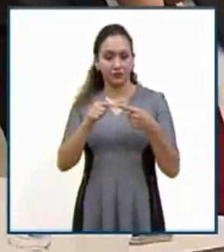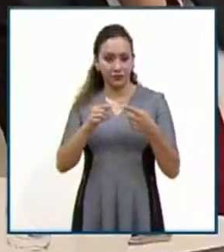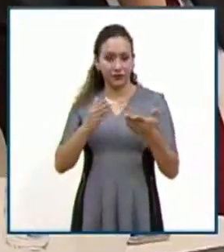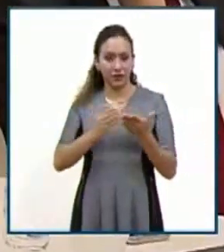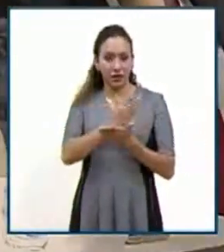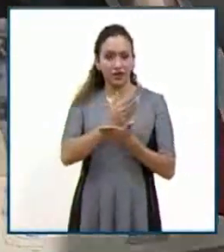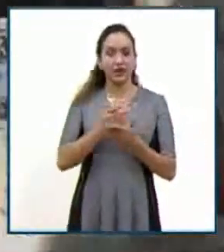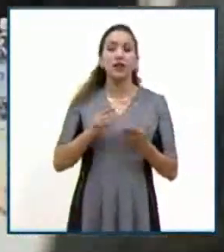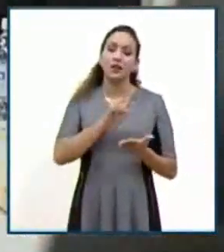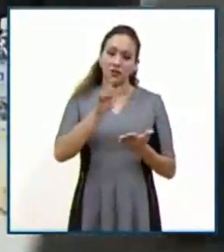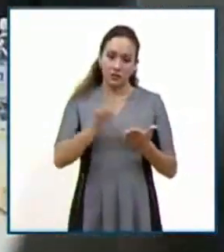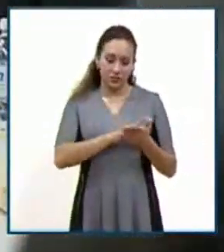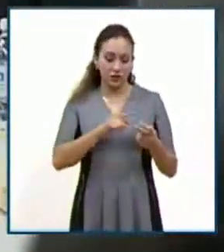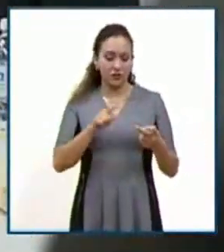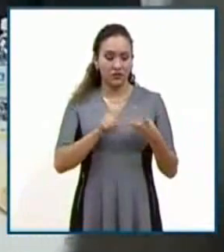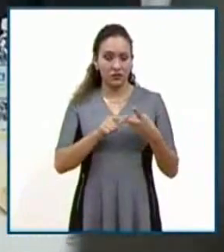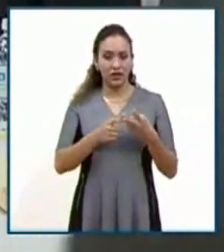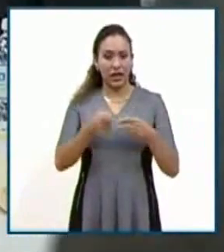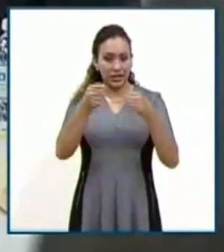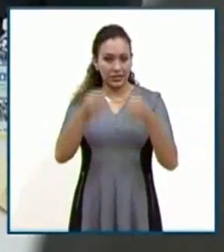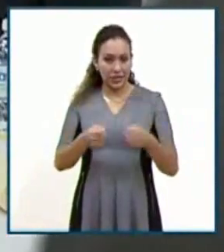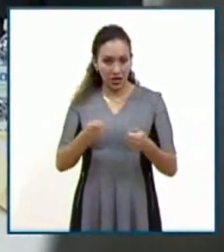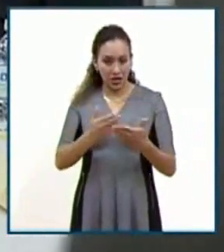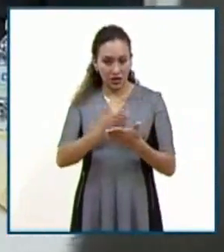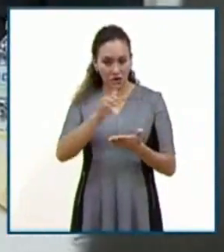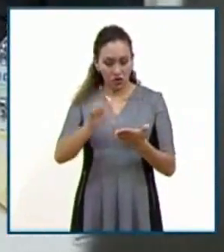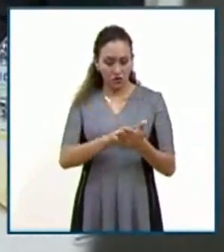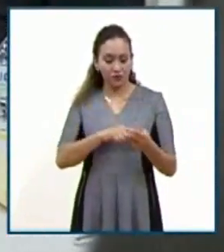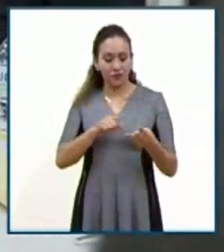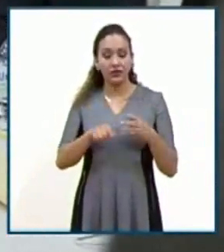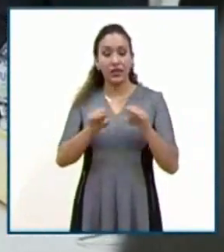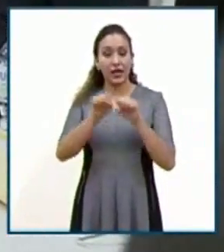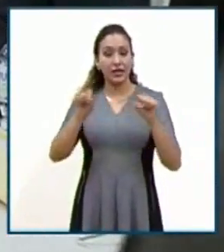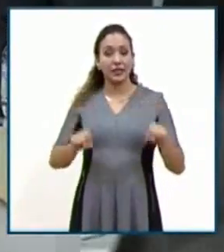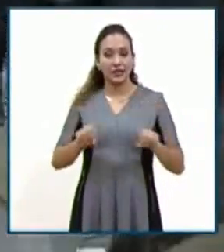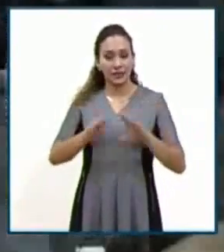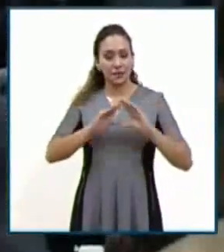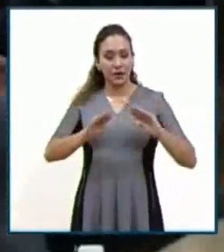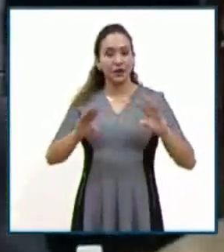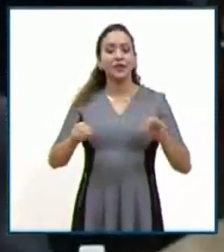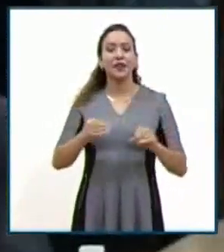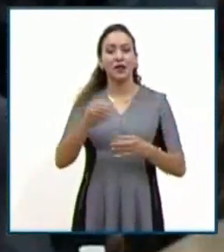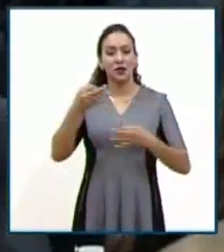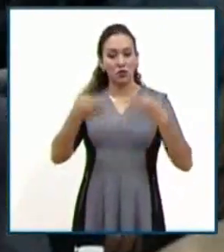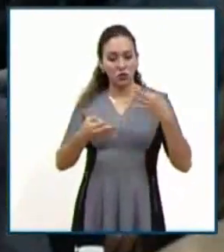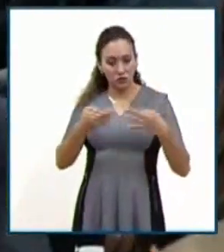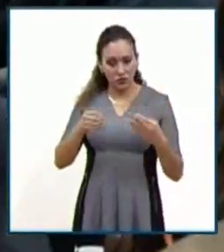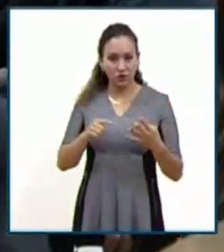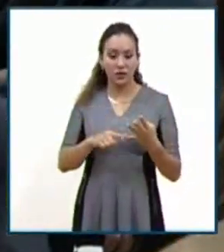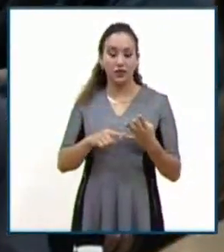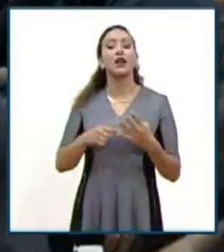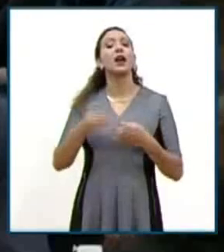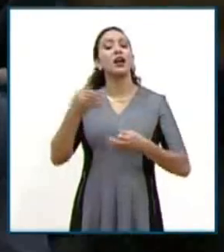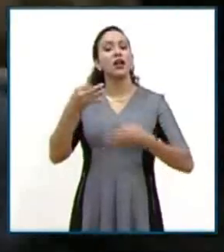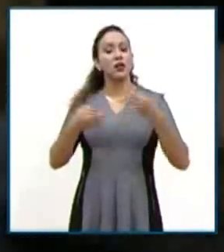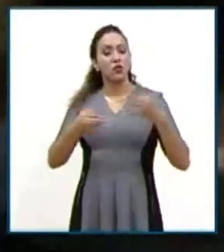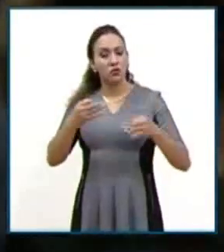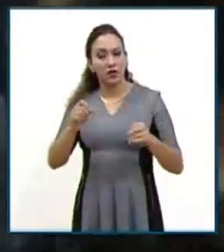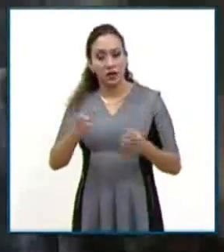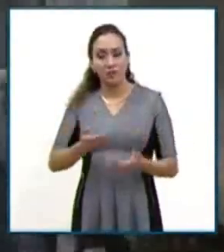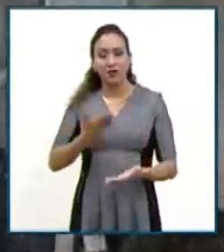servicios legales, seguridad y justicia, Sistema Nacional de Impartición de Justicia, así como justicia y rendición de